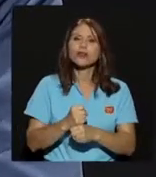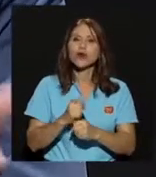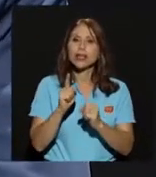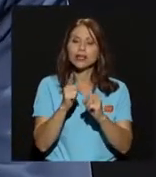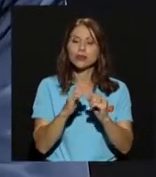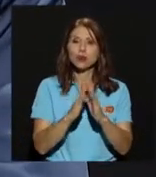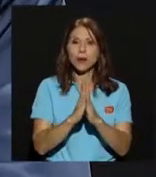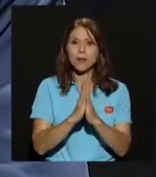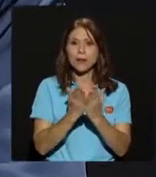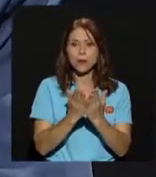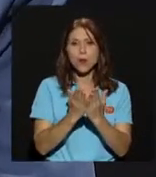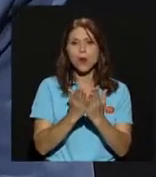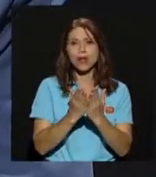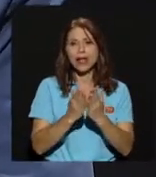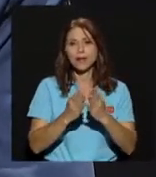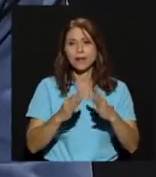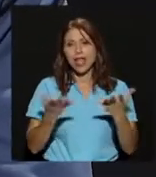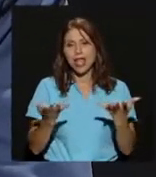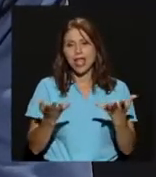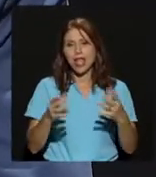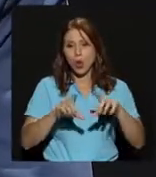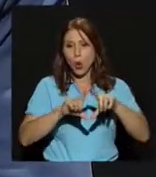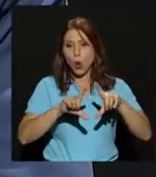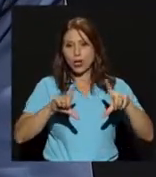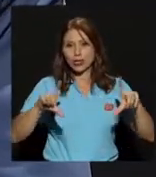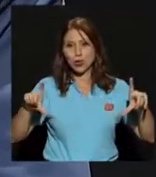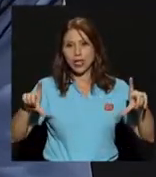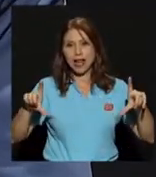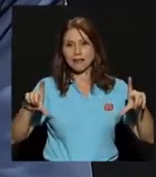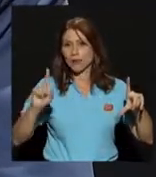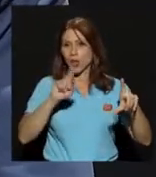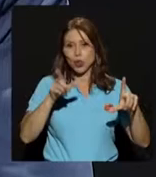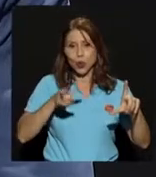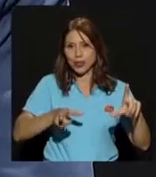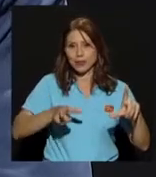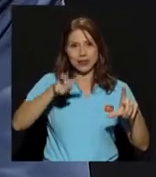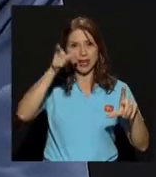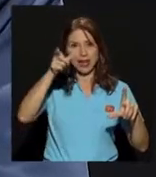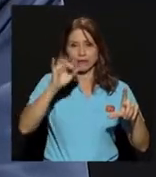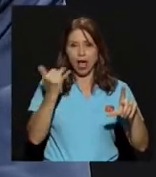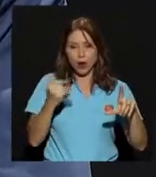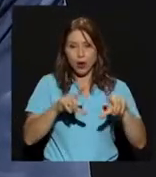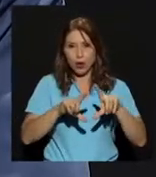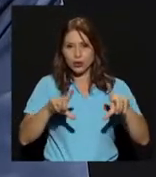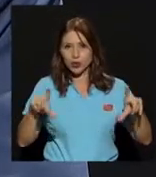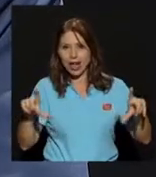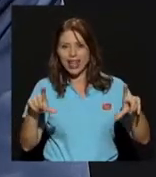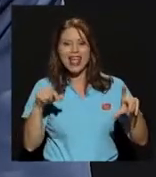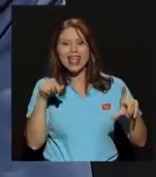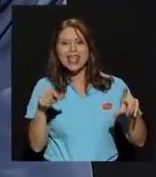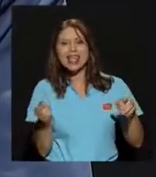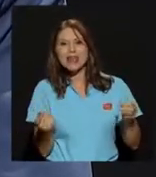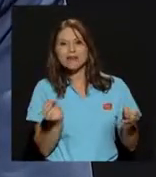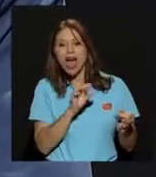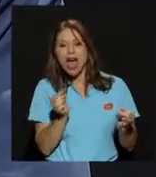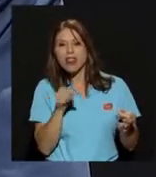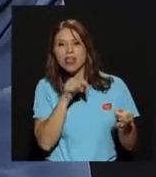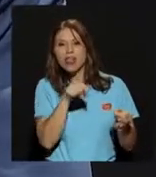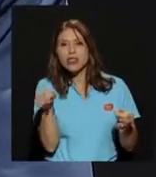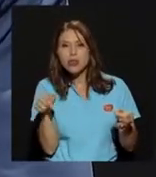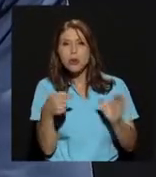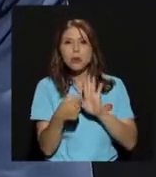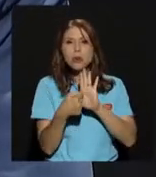horizontal en vez de vertical y adentro tiene ilustraciones infografías tiene